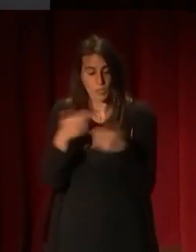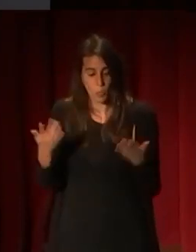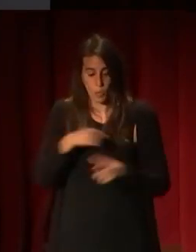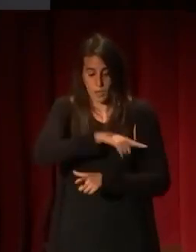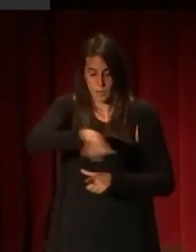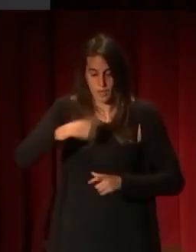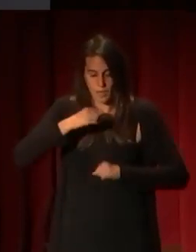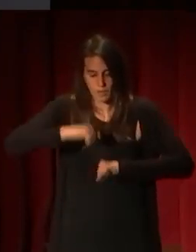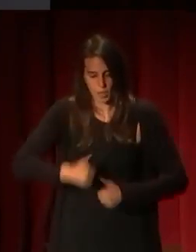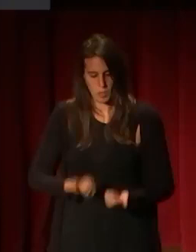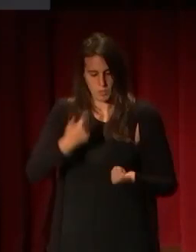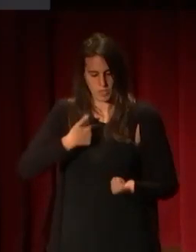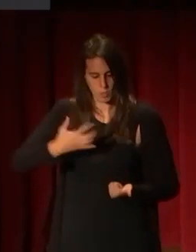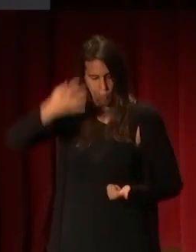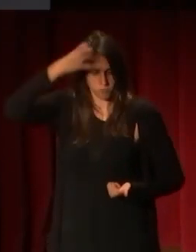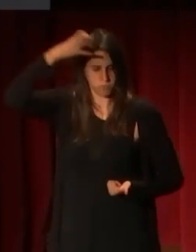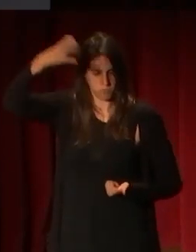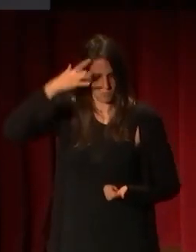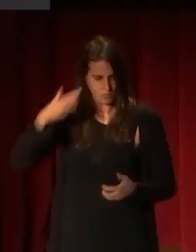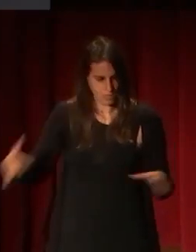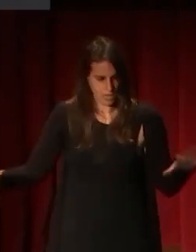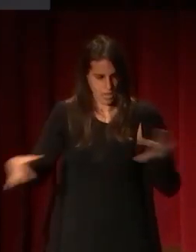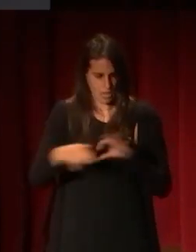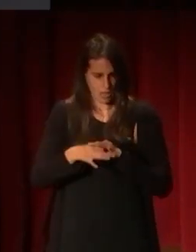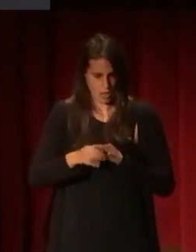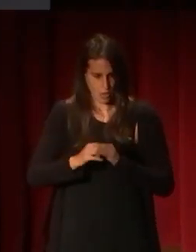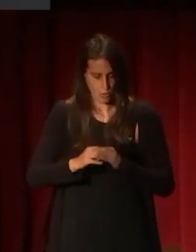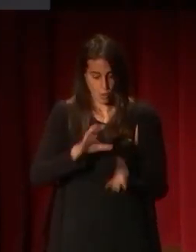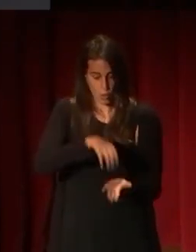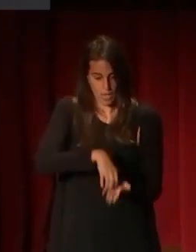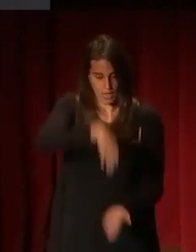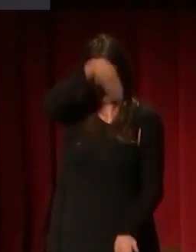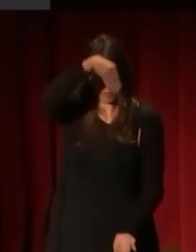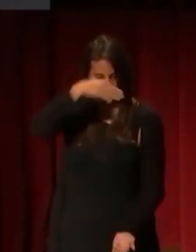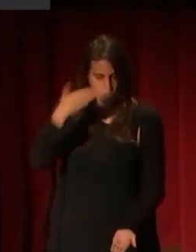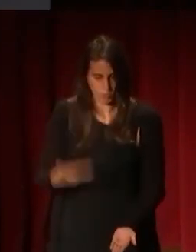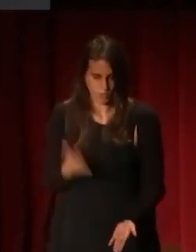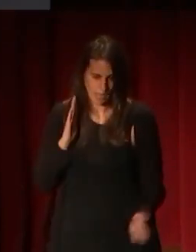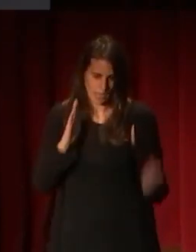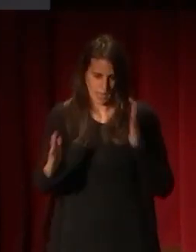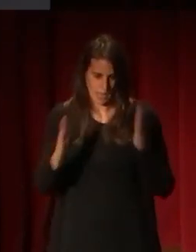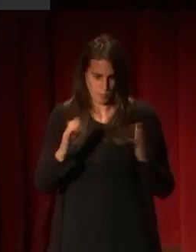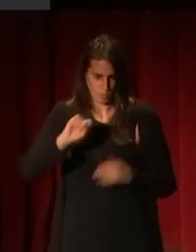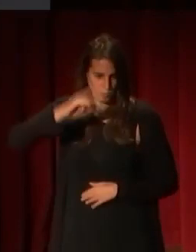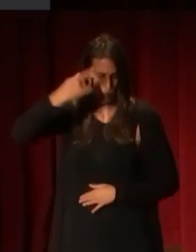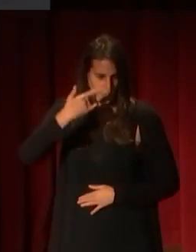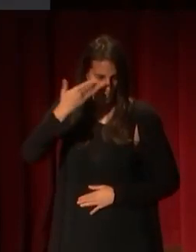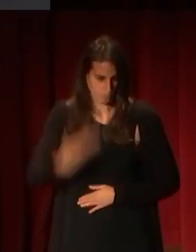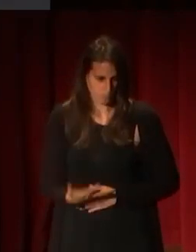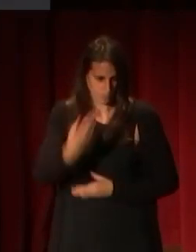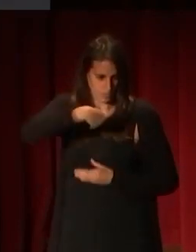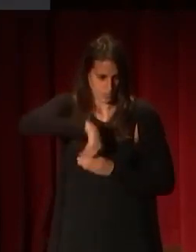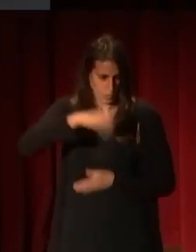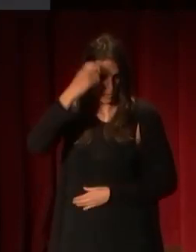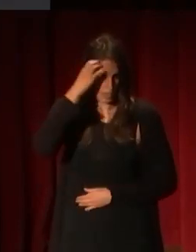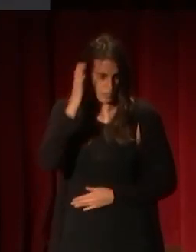maior un aire imperial que la relacionarse con los grandes edificios de la época de máximo esplendor del imperio español